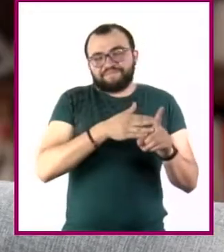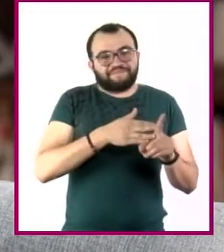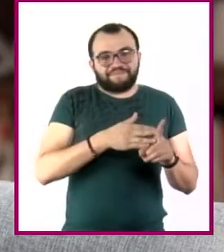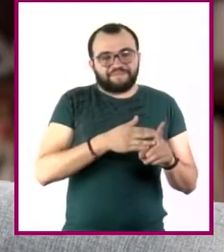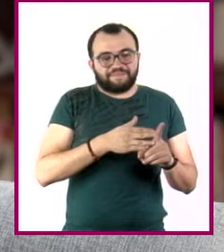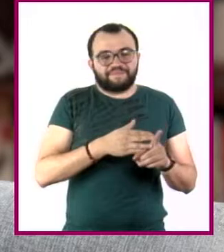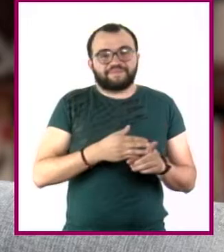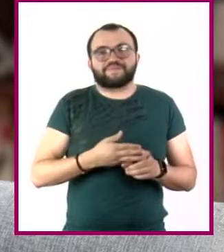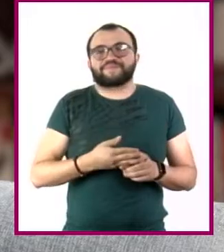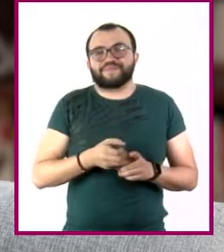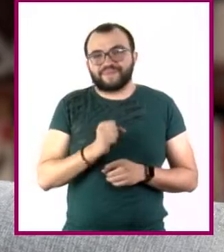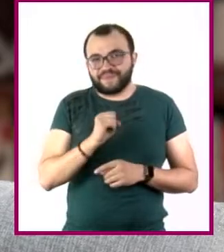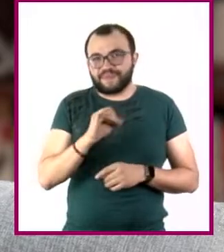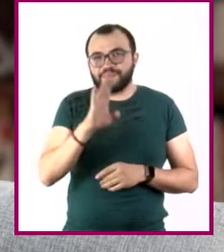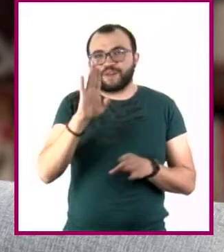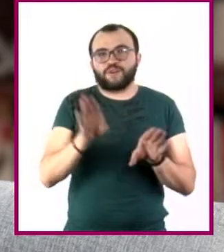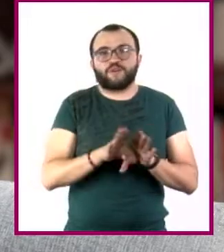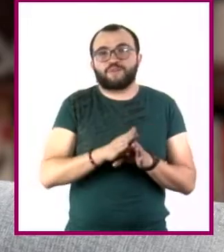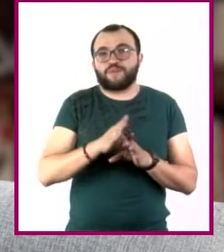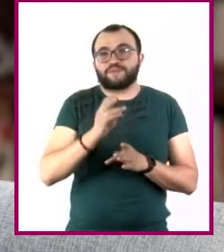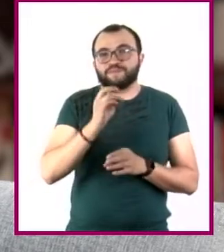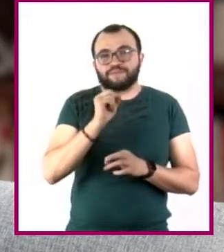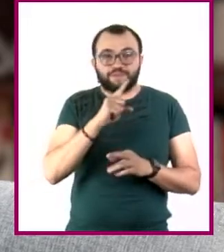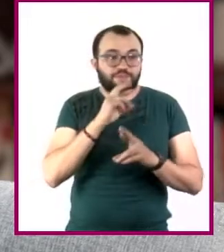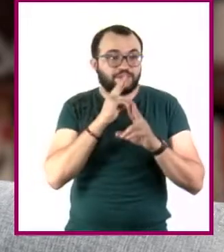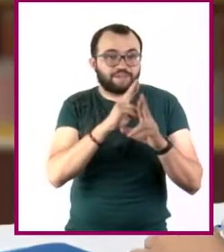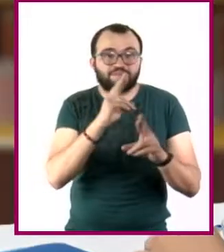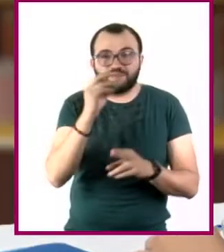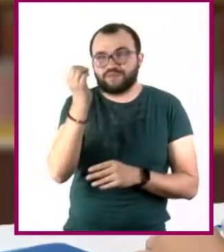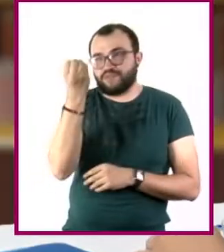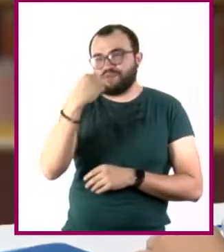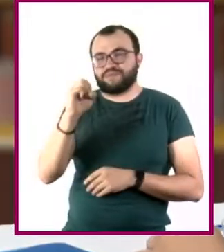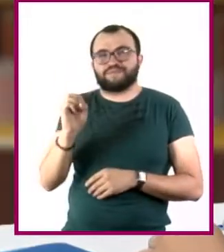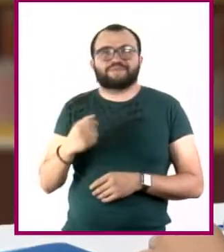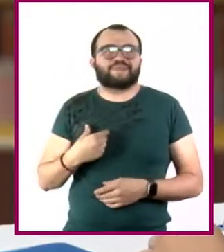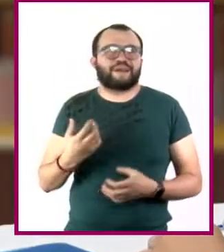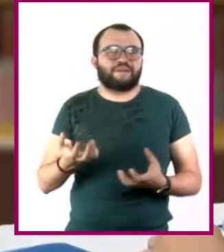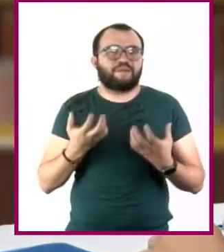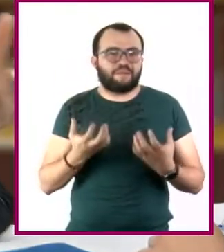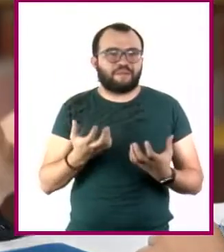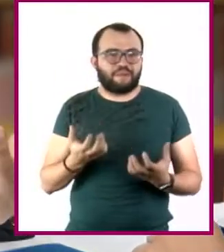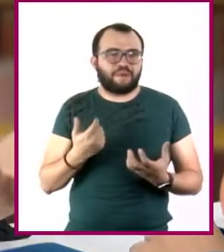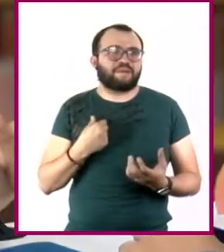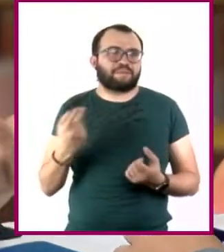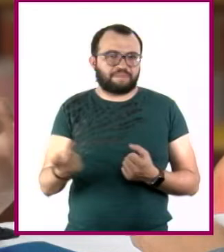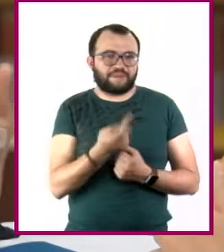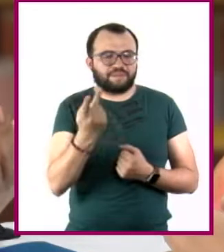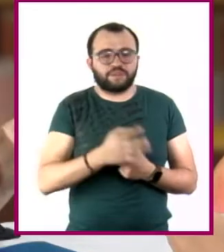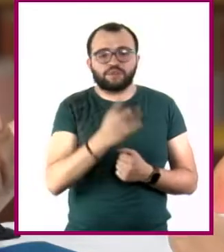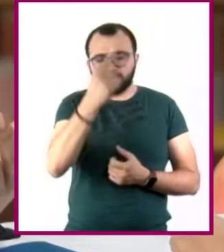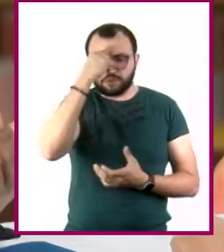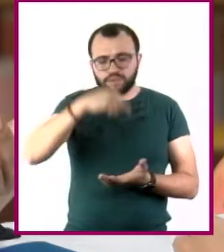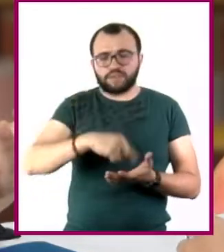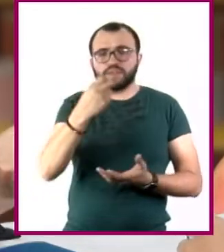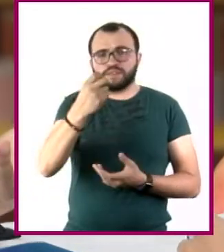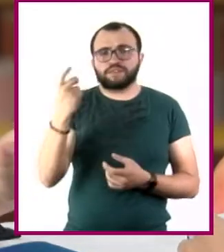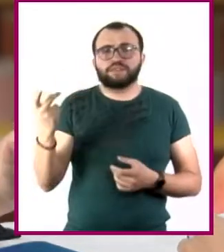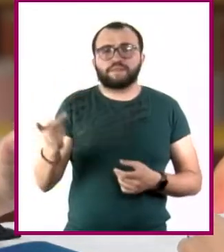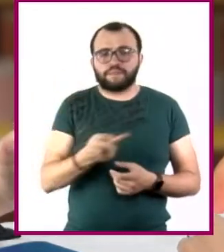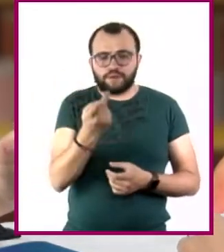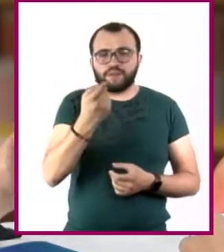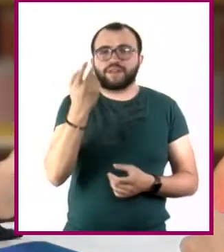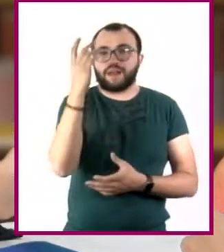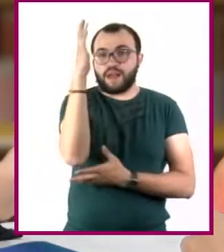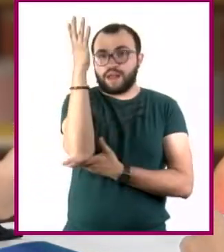las respuestas fueran tan obvias que es bobo hacer las preguntas. Pero, ¿tú crees que esta pregunta sobre el árbol que se cae